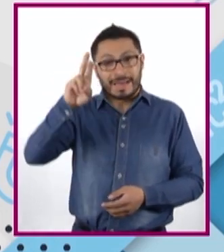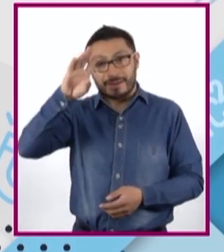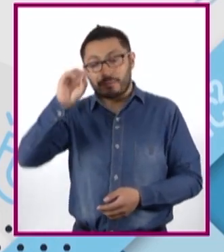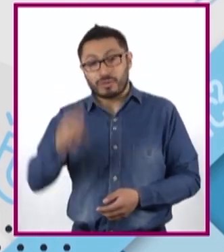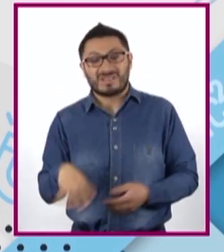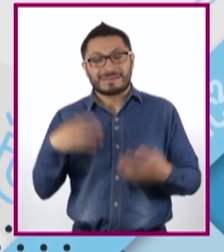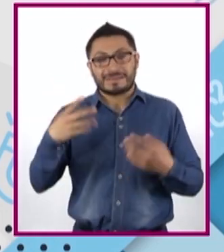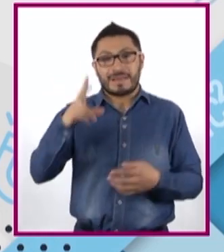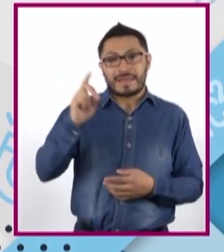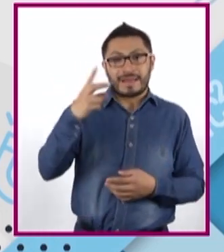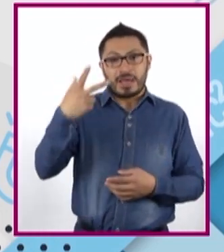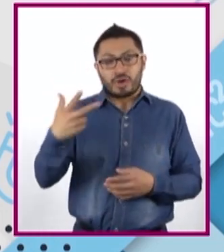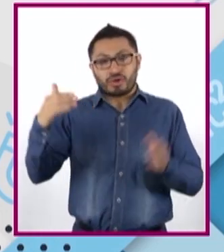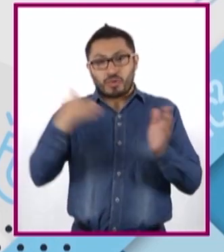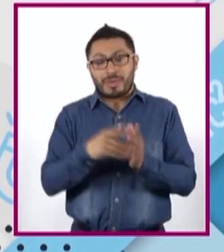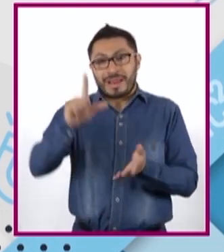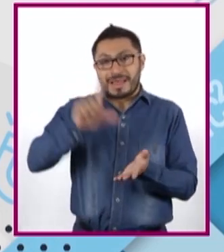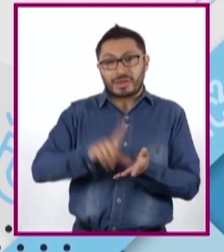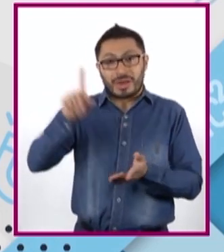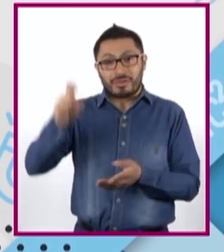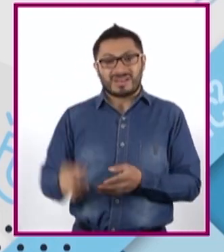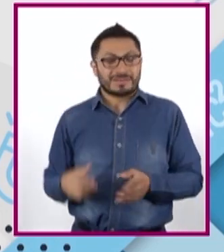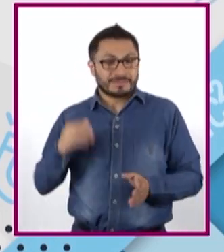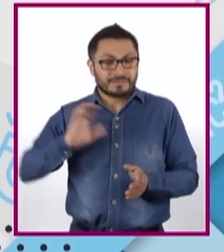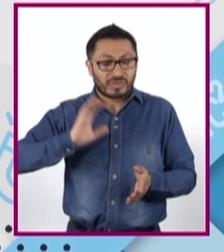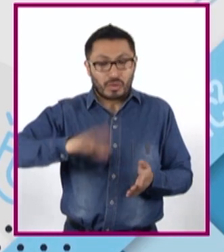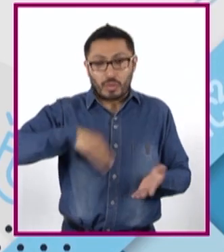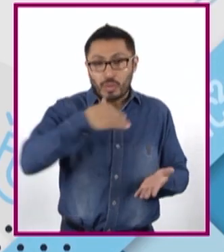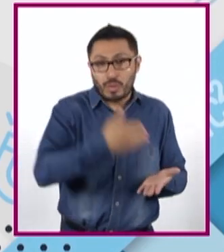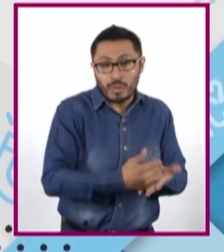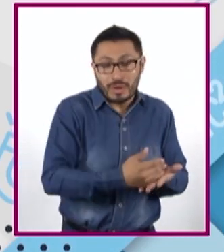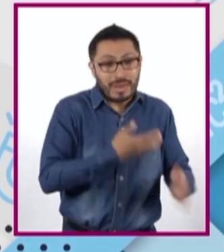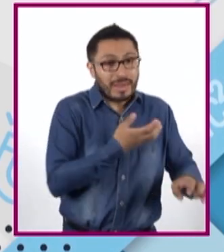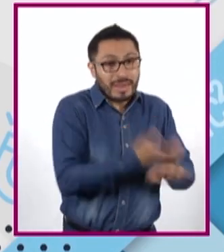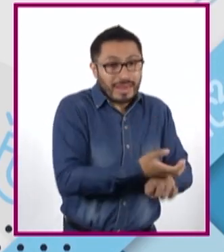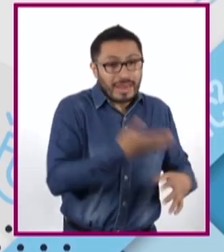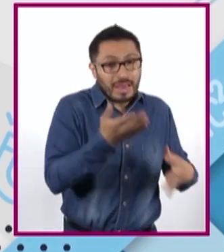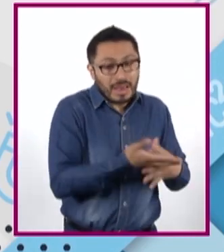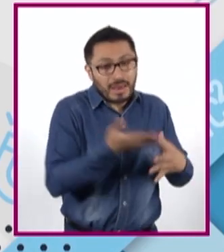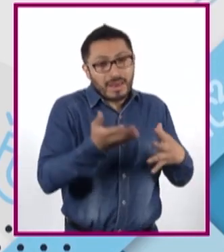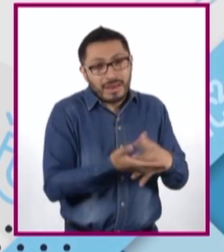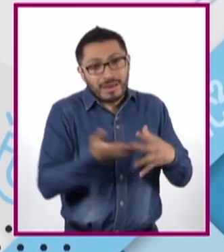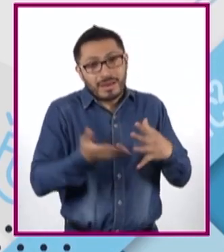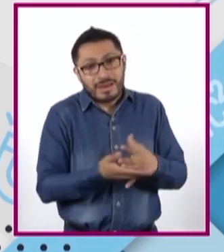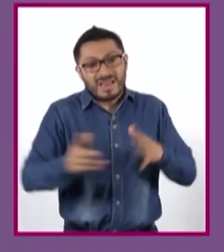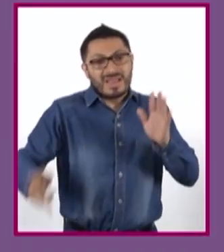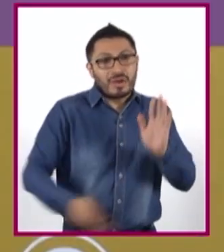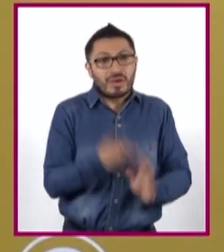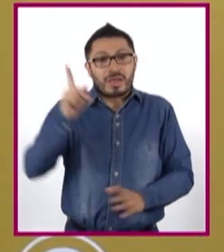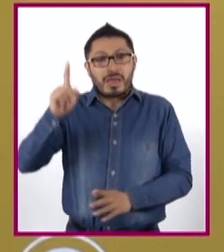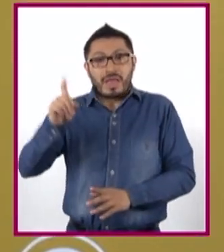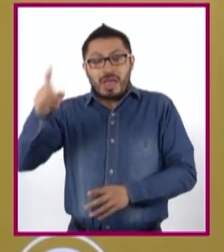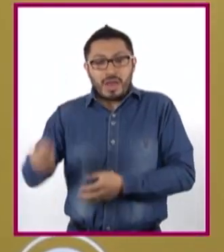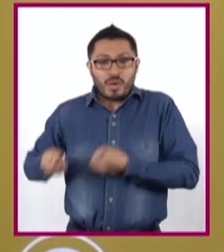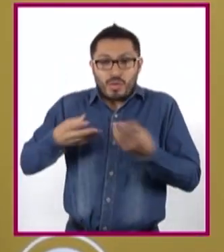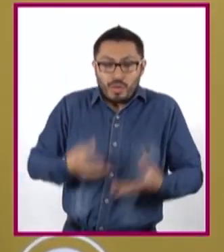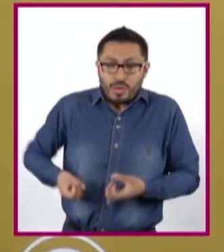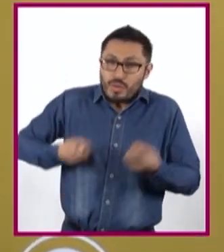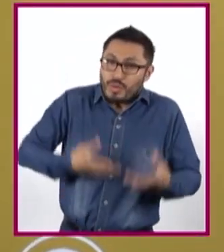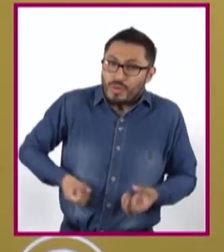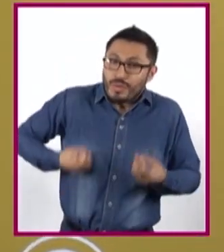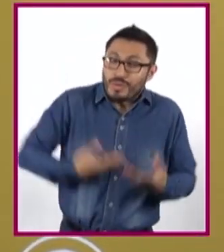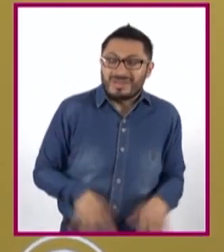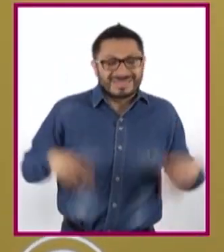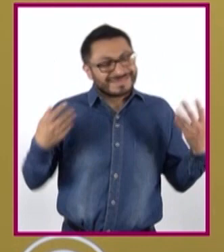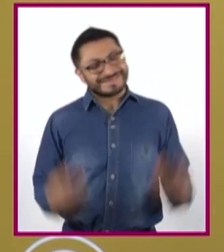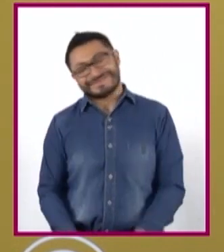en cada parada que realizaba el tren se tenía que volver a llenar de agua la caldera. No me